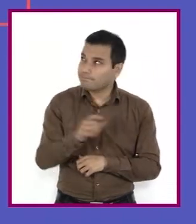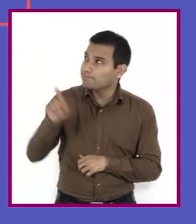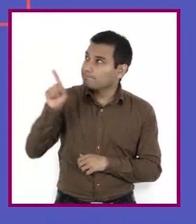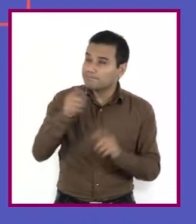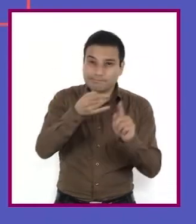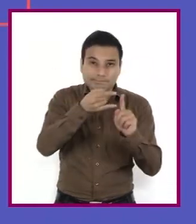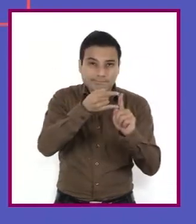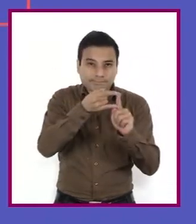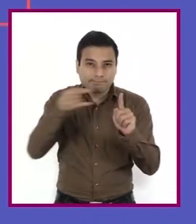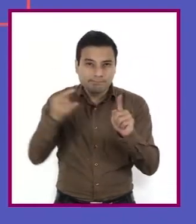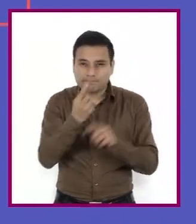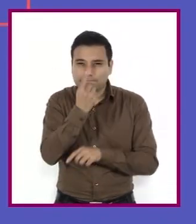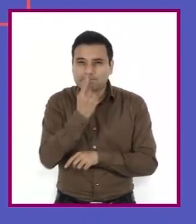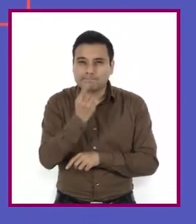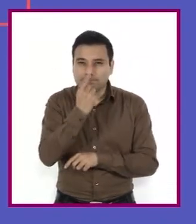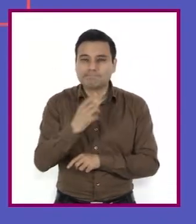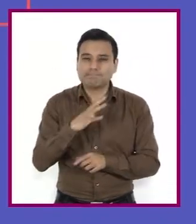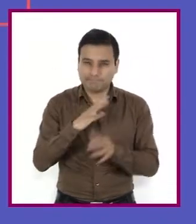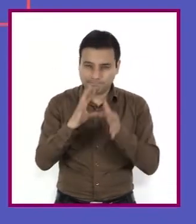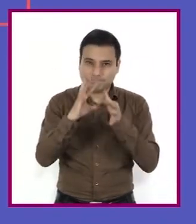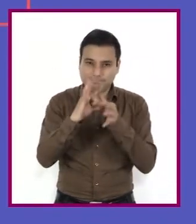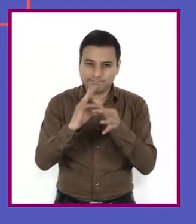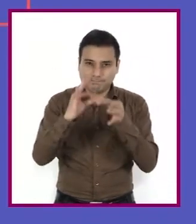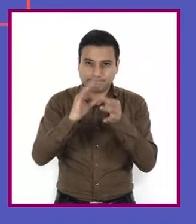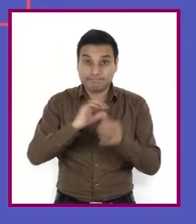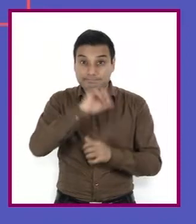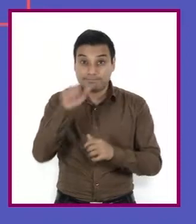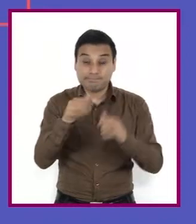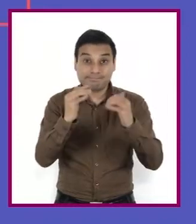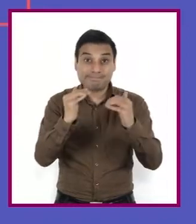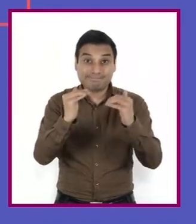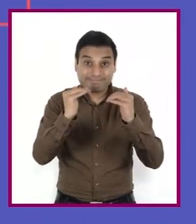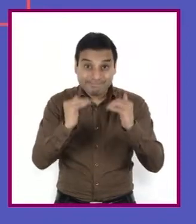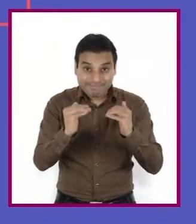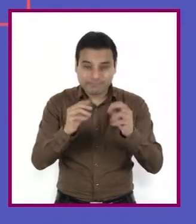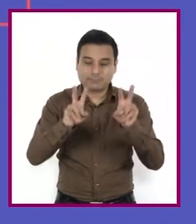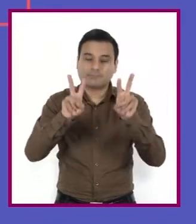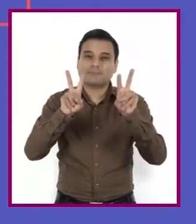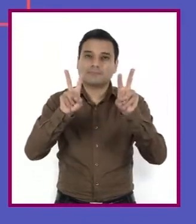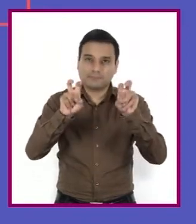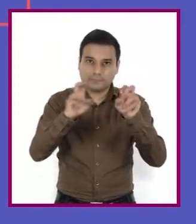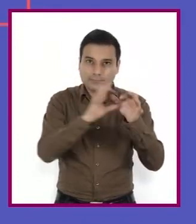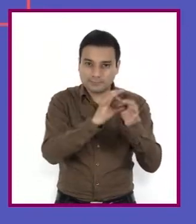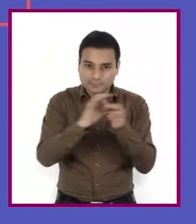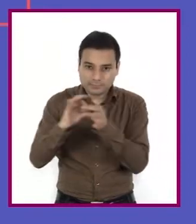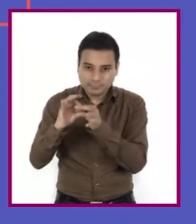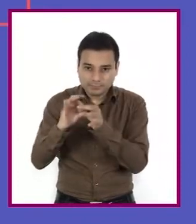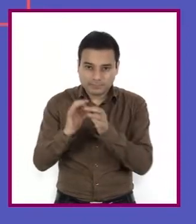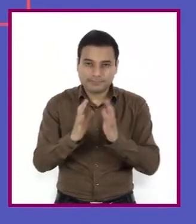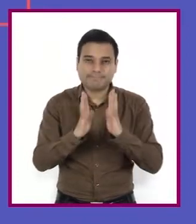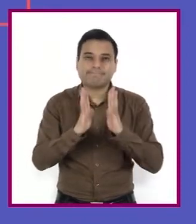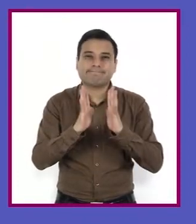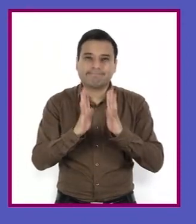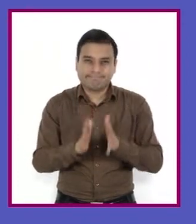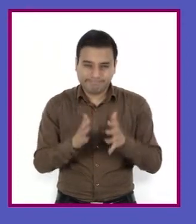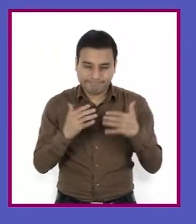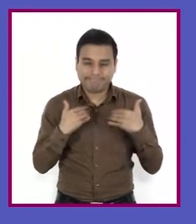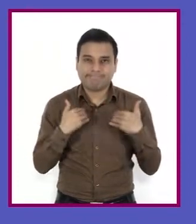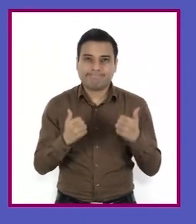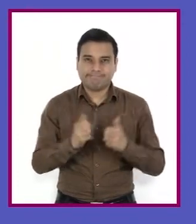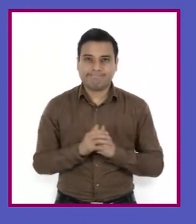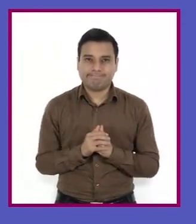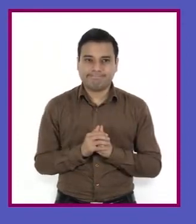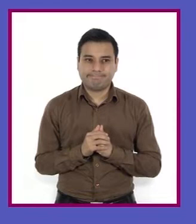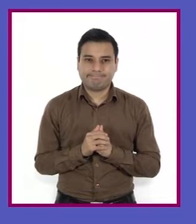rojo. Luego se presenta una progresión temática para lograr tal fin. De ahí que no se dice en el punto.